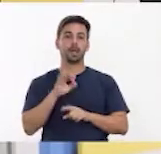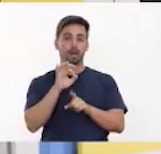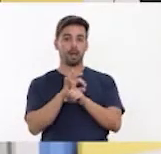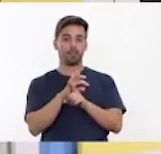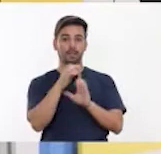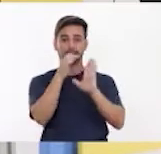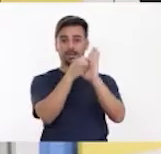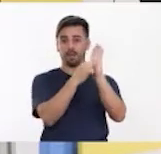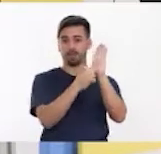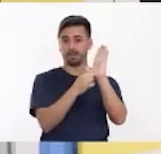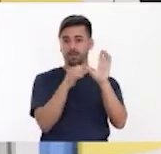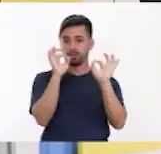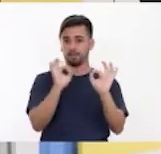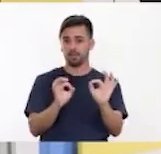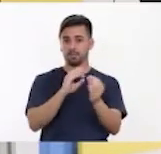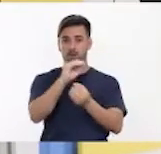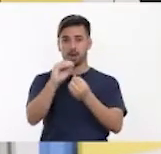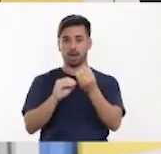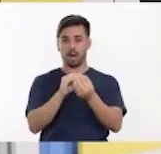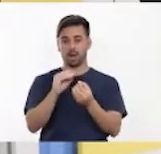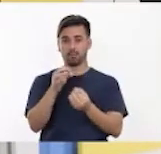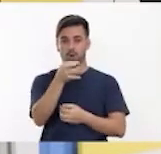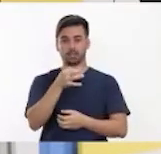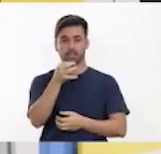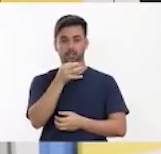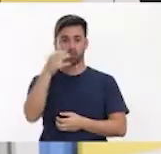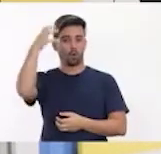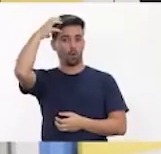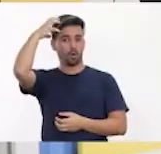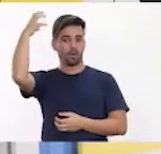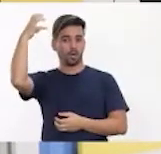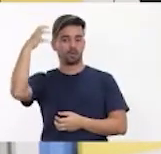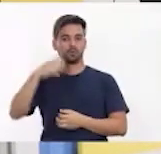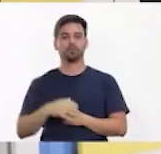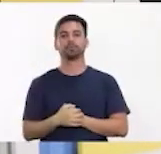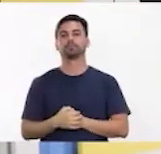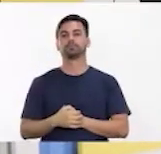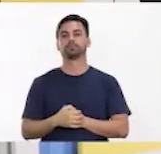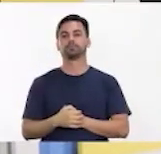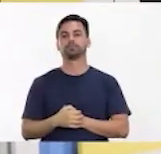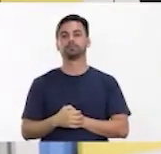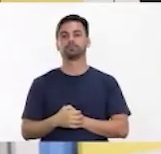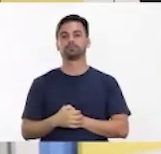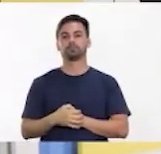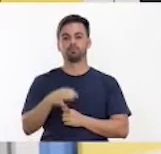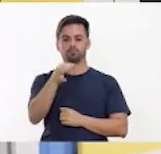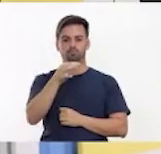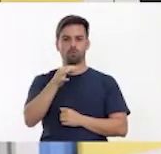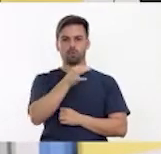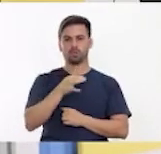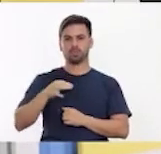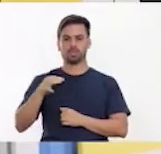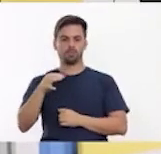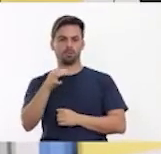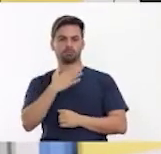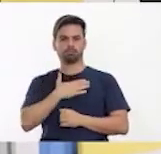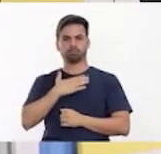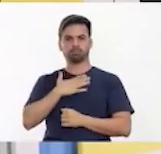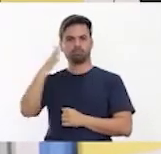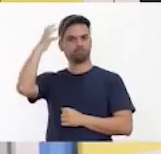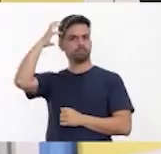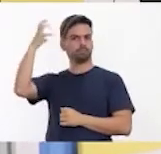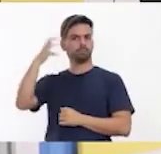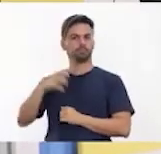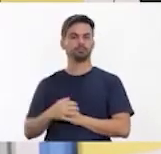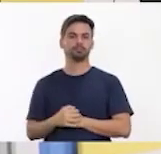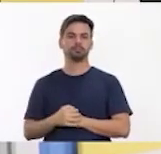Teniendo en cuenta estos aspectos, los cambios en la organización del Estado y el gobierno, los órganos locales del poder popular y la autonomía de